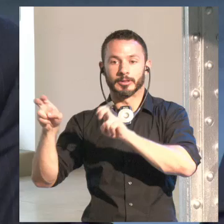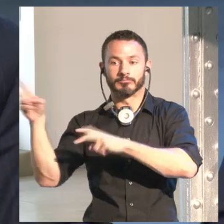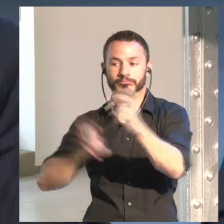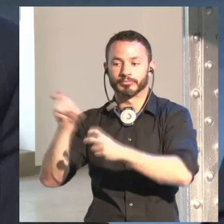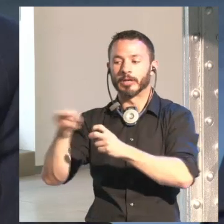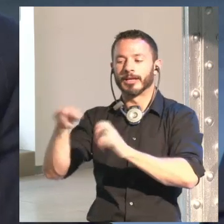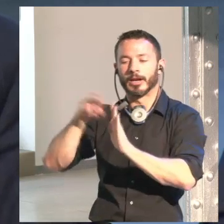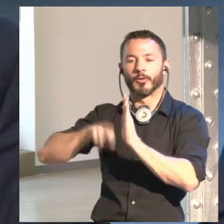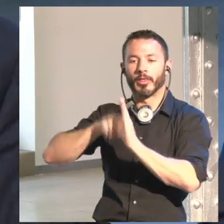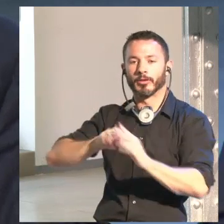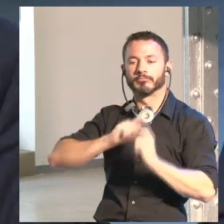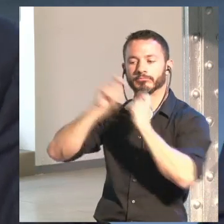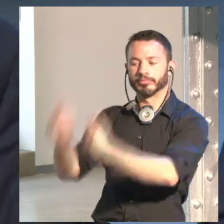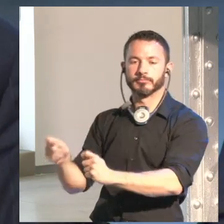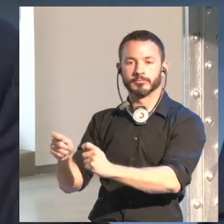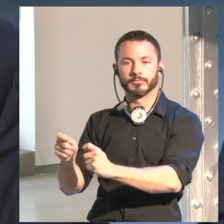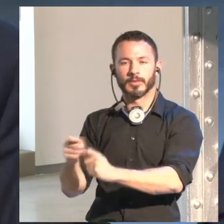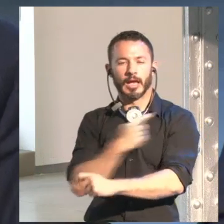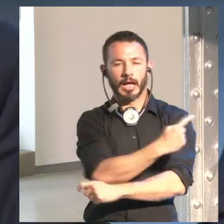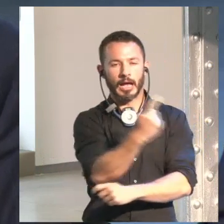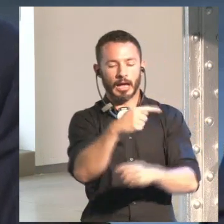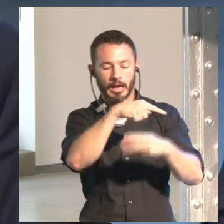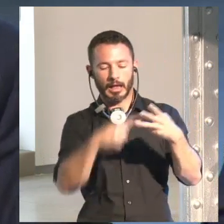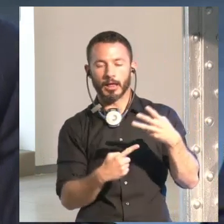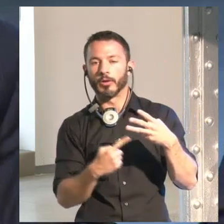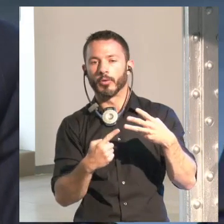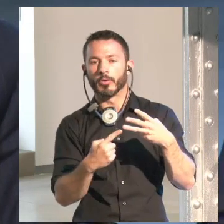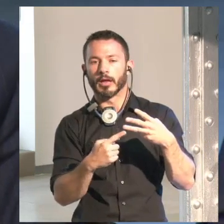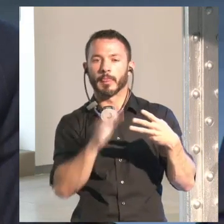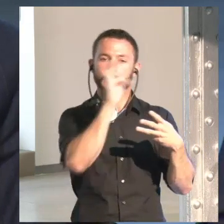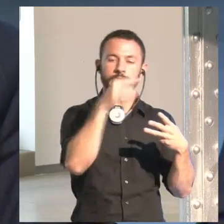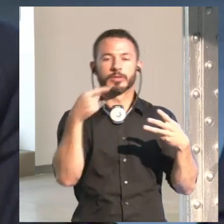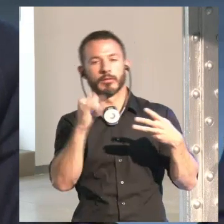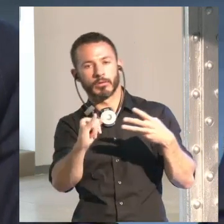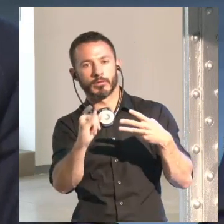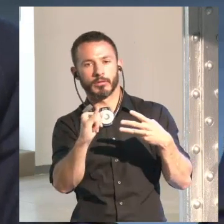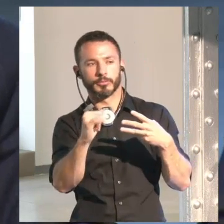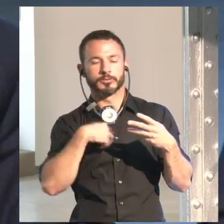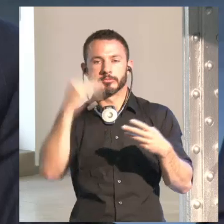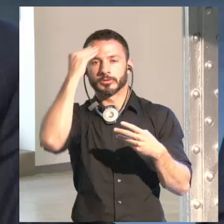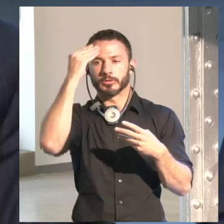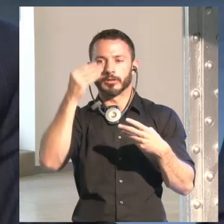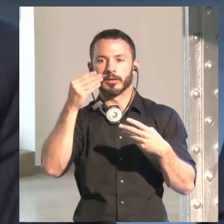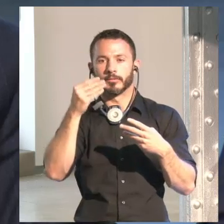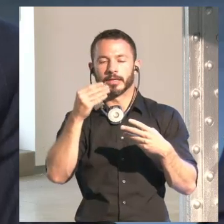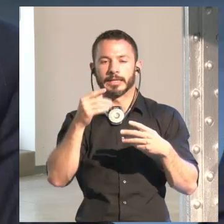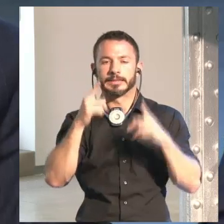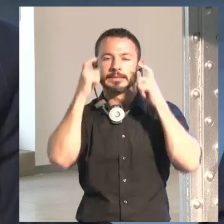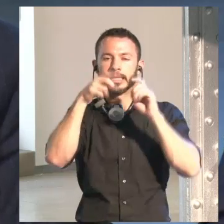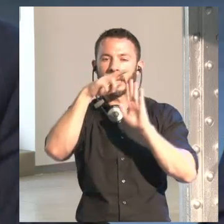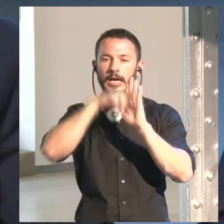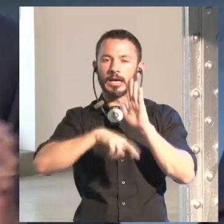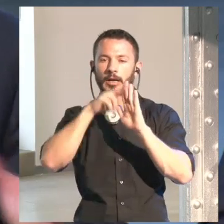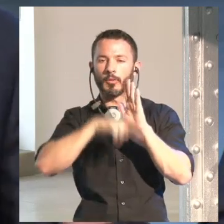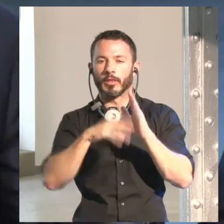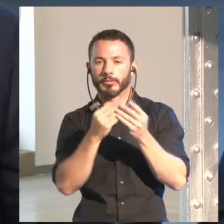adicionalmente. Cada una de ellas tiene sus cuestiones positivas y negativas, pero yo creo que hay una tendencia hacia la desregulación.